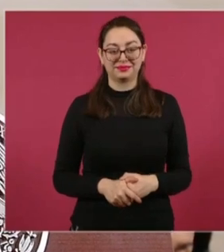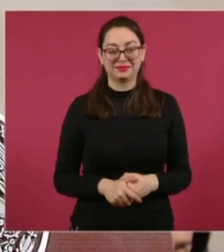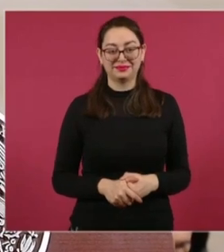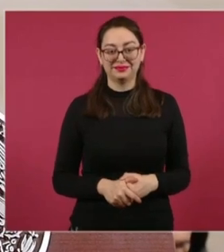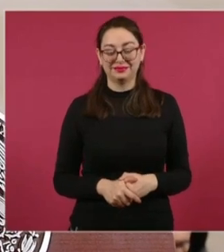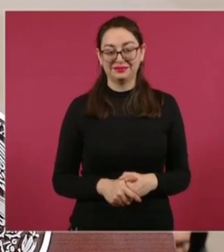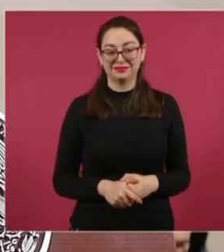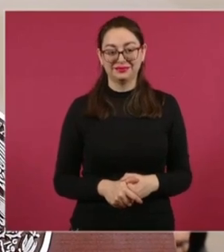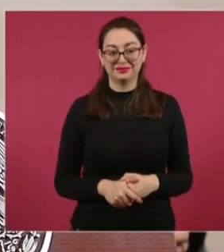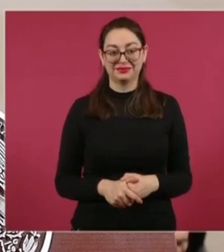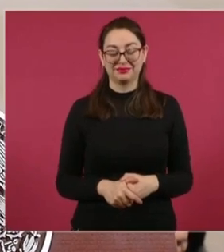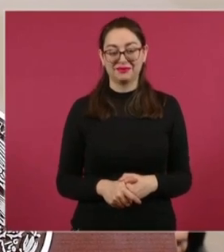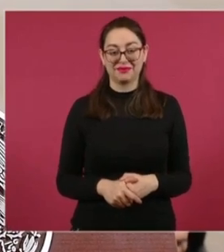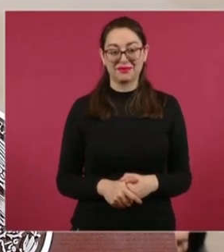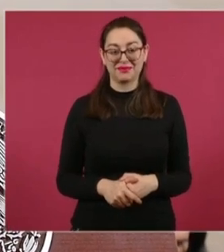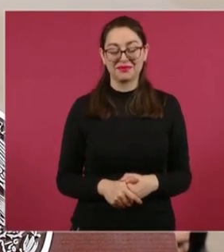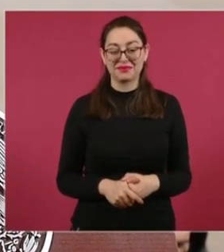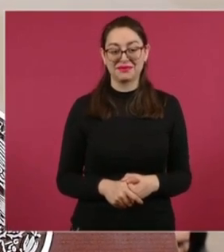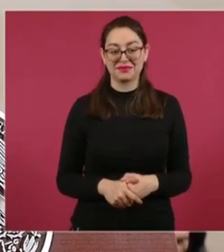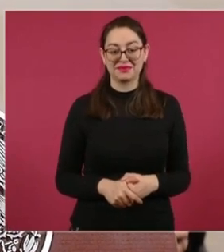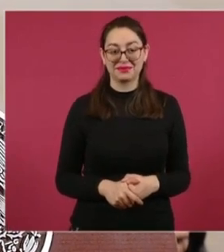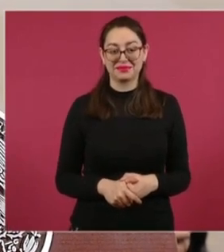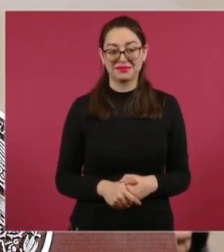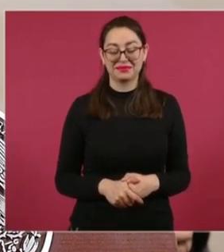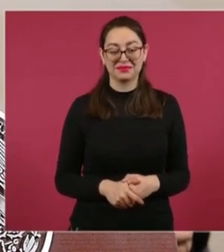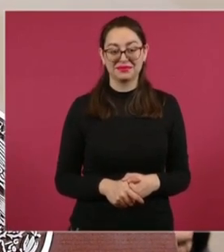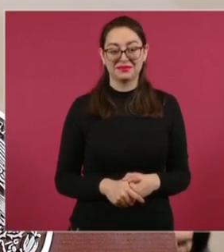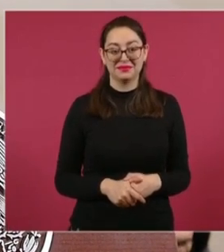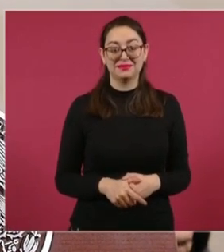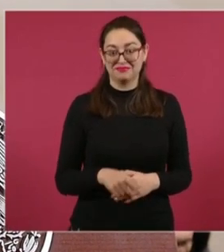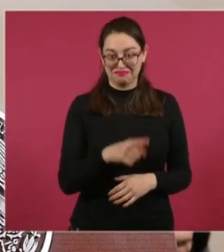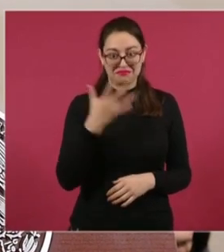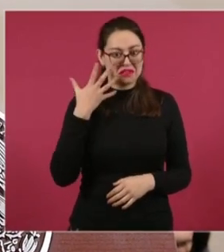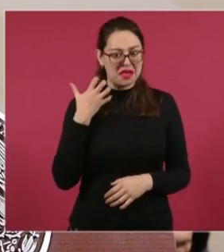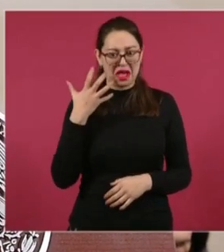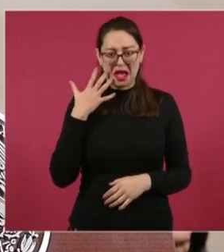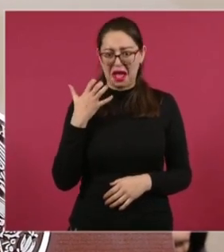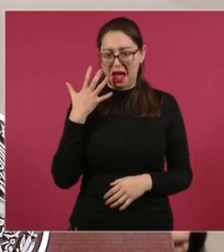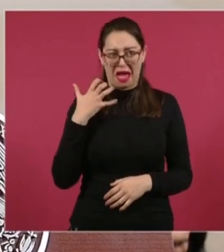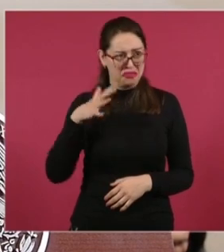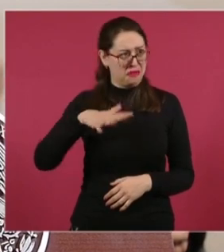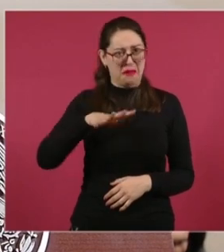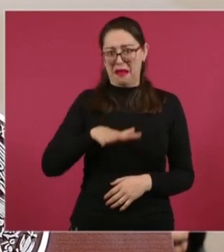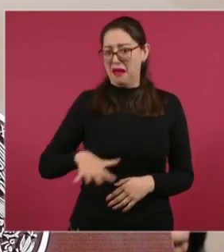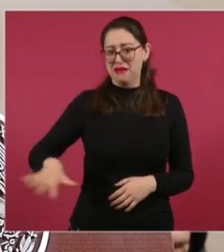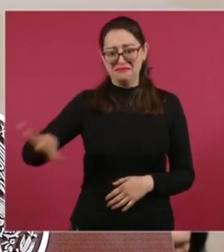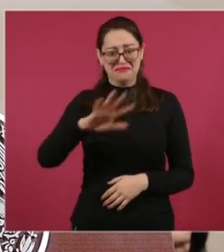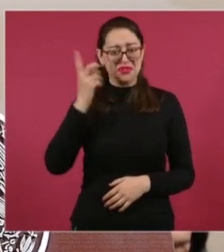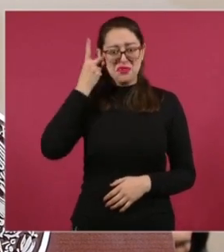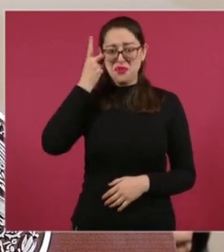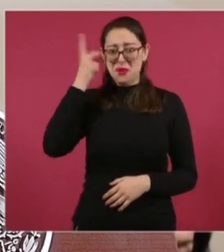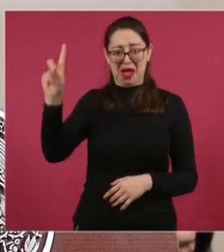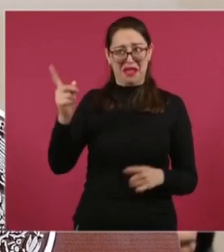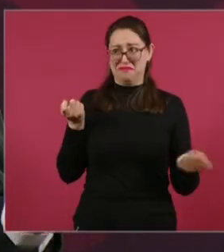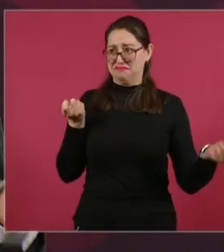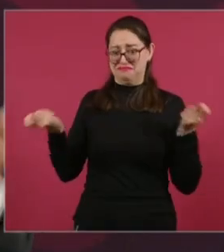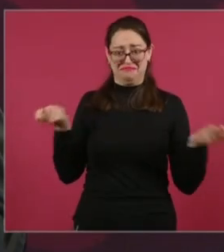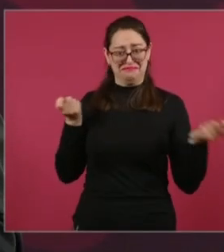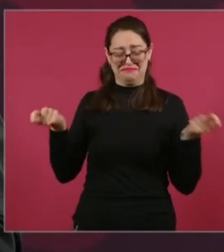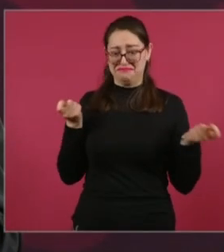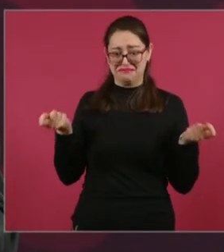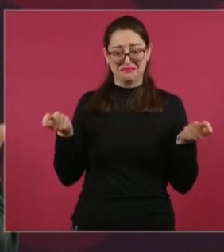dominan aquí, y